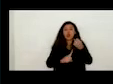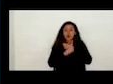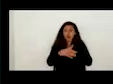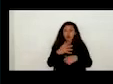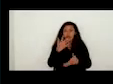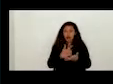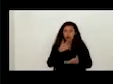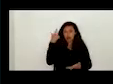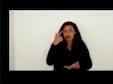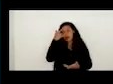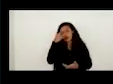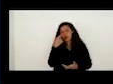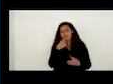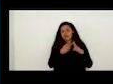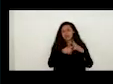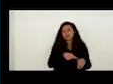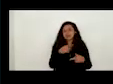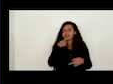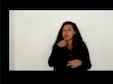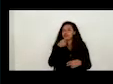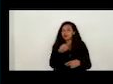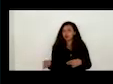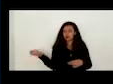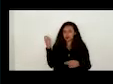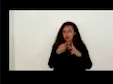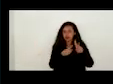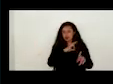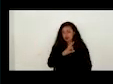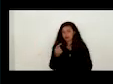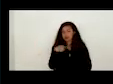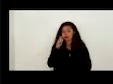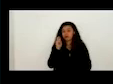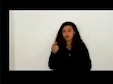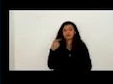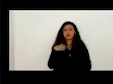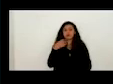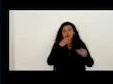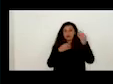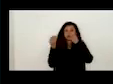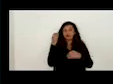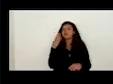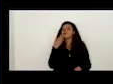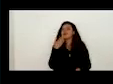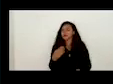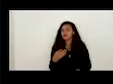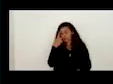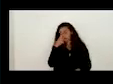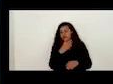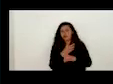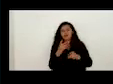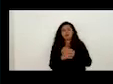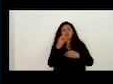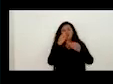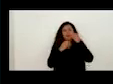la etapa pediátrica. Por lo tanto, si yo tengo un consumo adecuado de ciertos alimentos y o